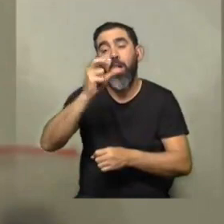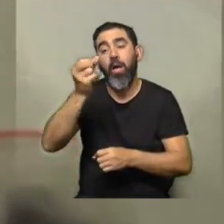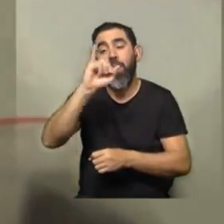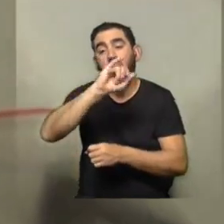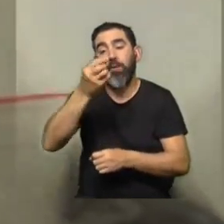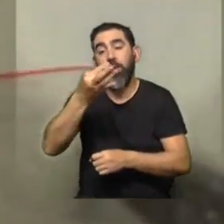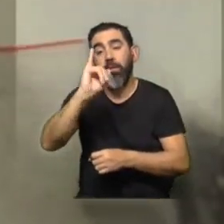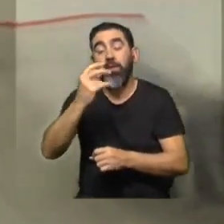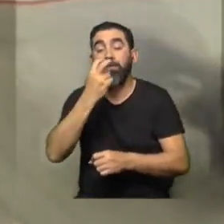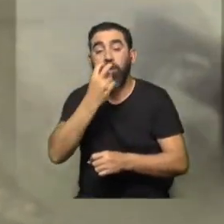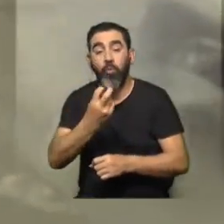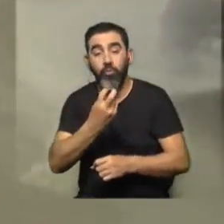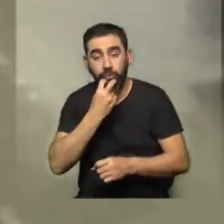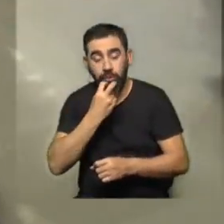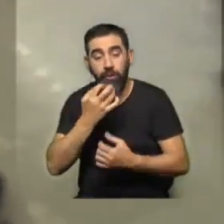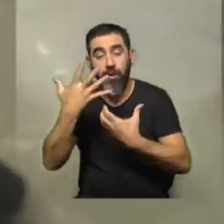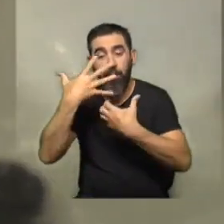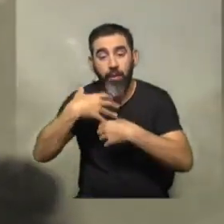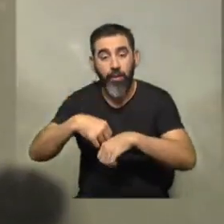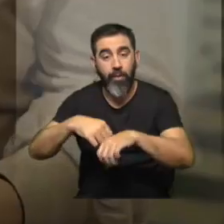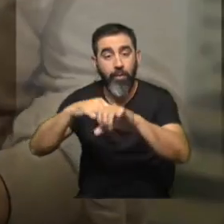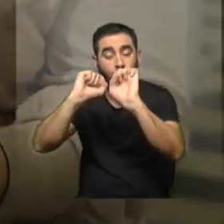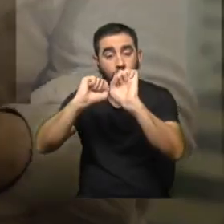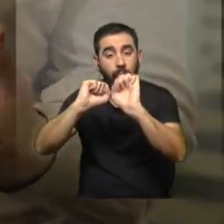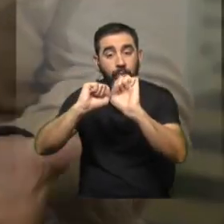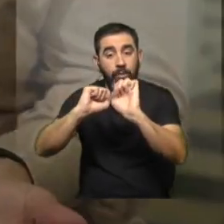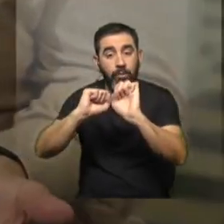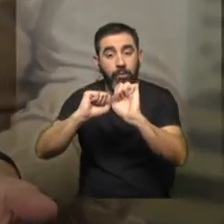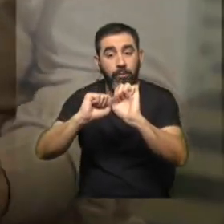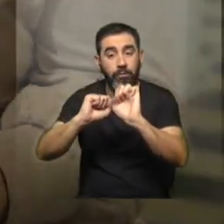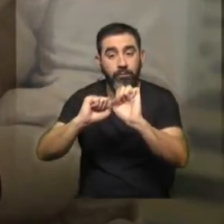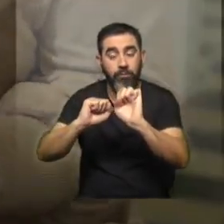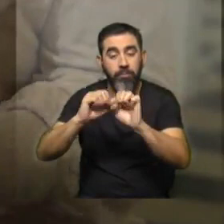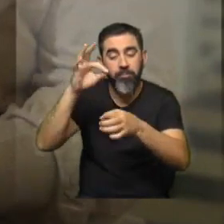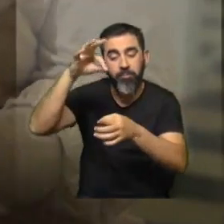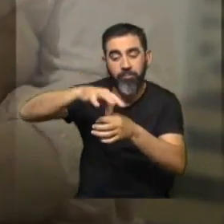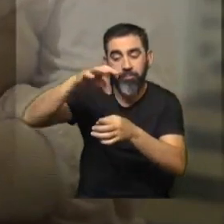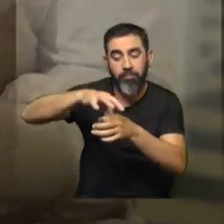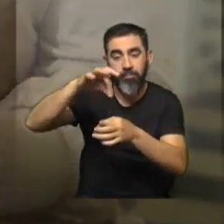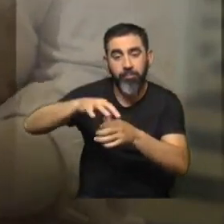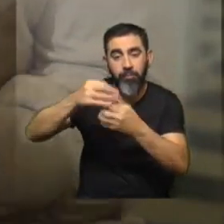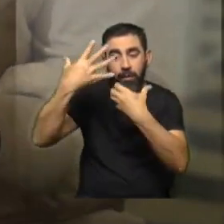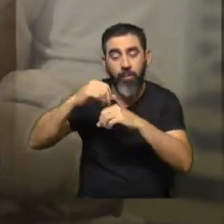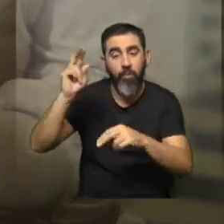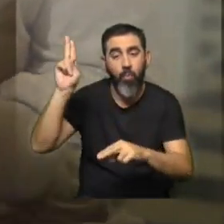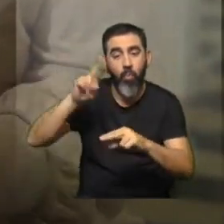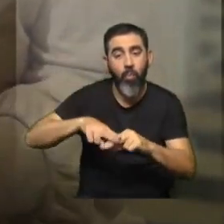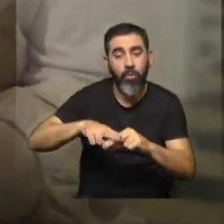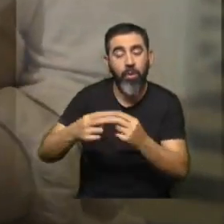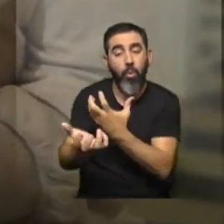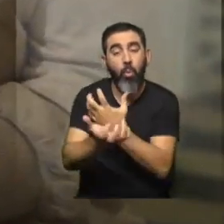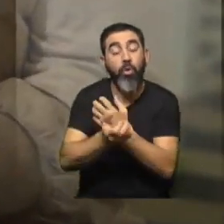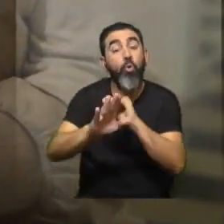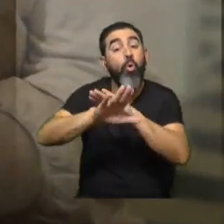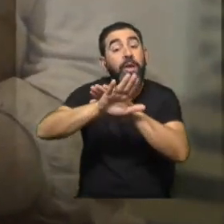de San José, se encontraron 2 niños que tenían una cantidad de pigmentos que los cubrieron cuando murieron, ¿no? Eran esqueletos de niños,